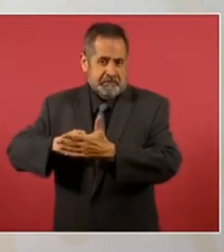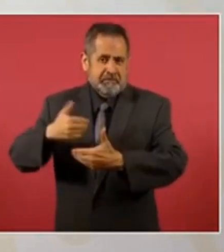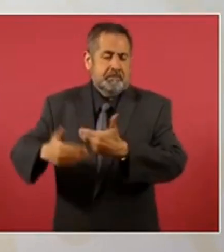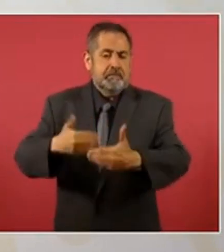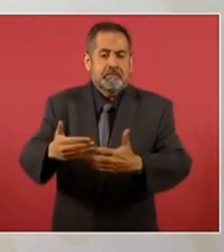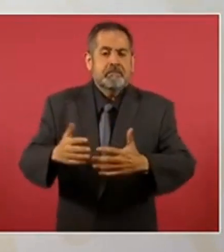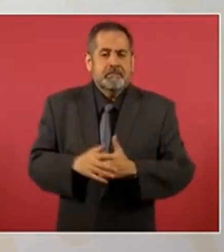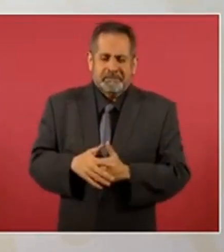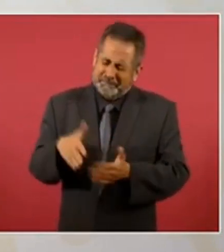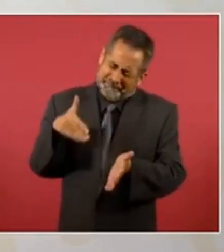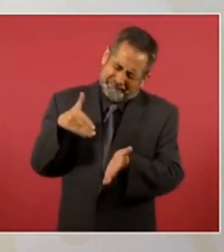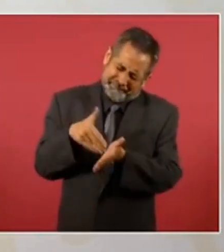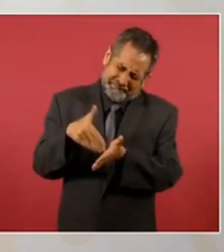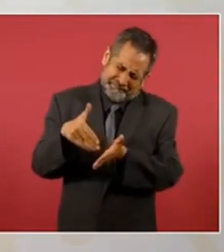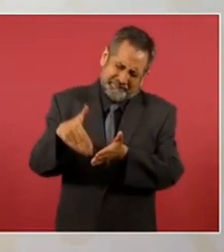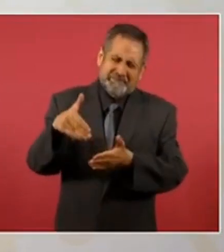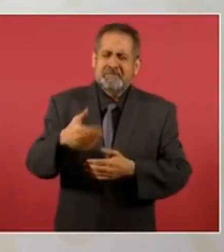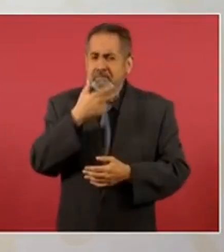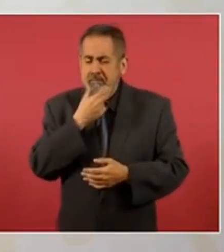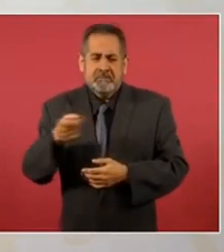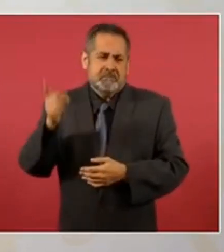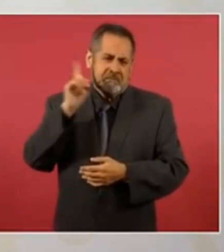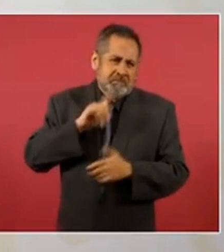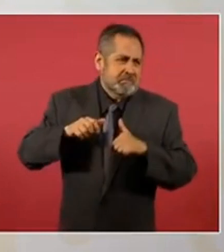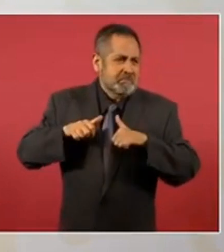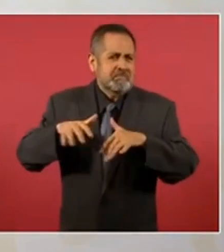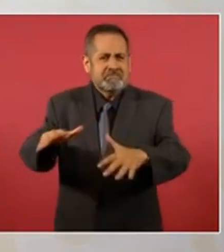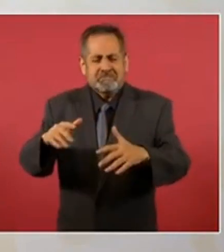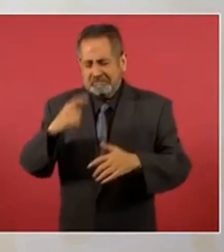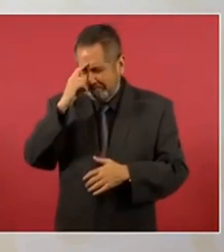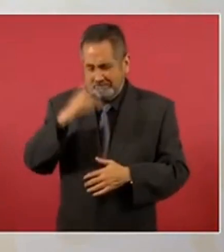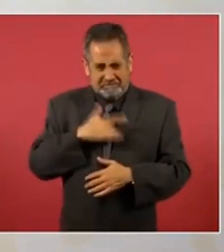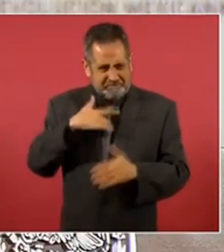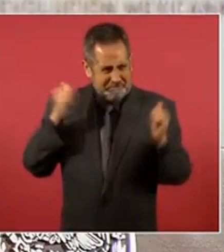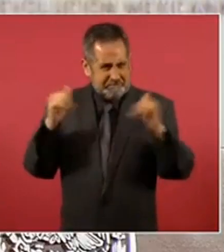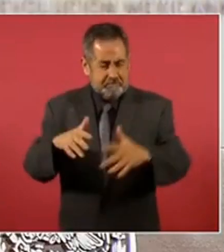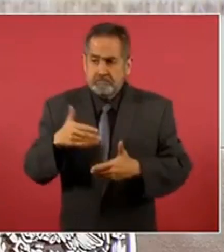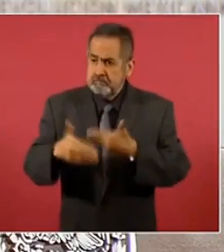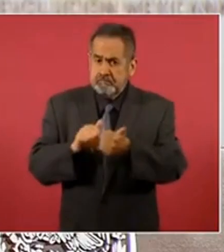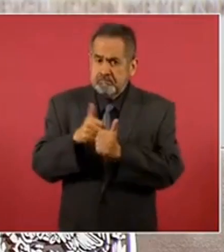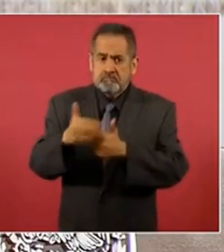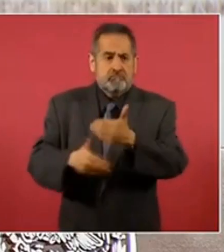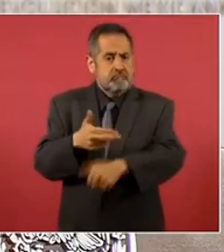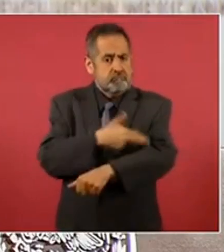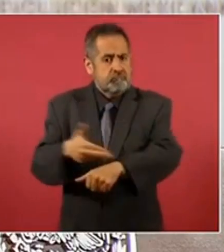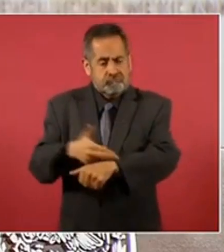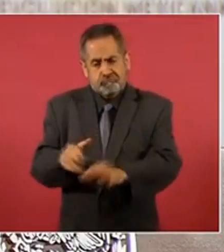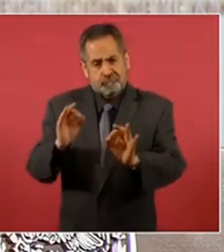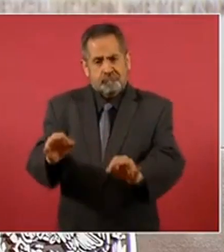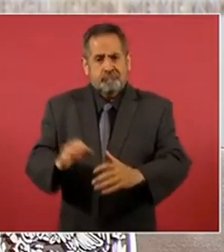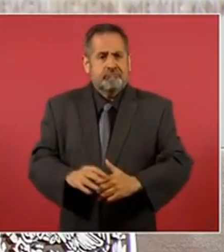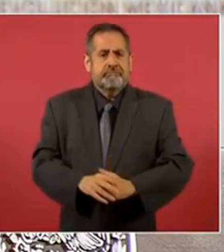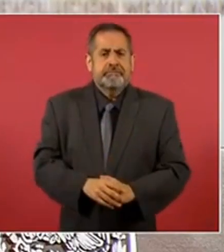de millones de mujeres, de hombres libres, conscientes. Es un proceso de transformación.